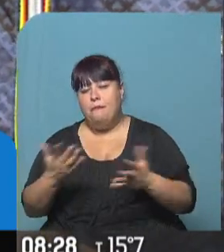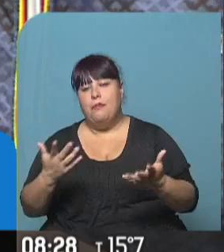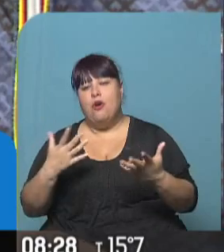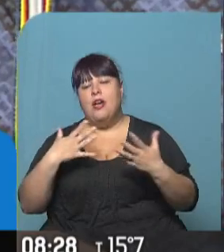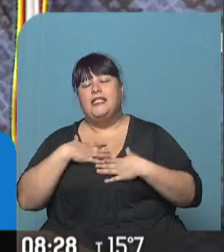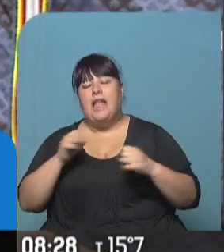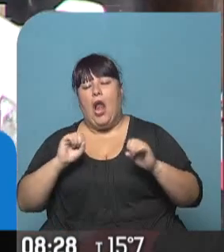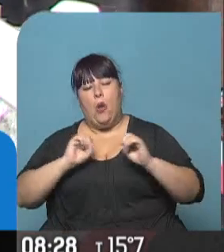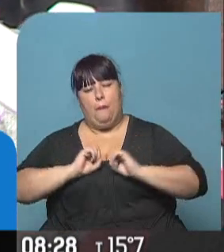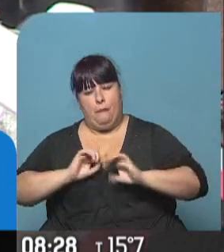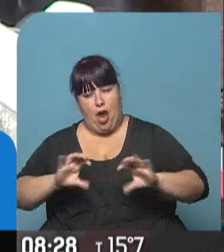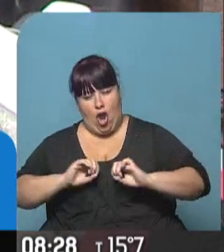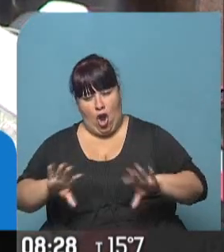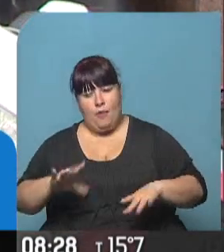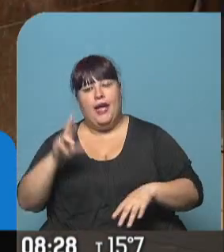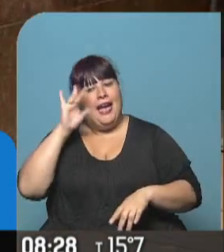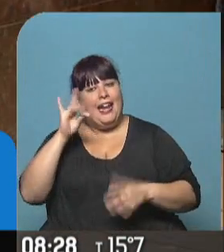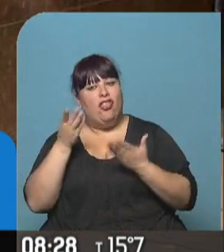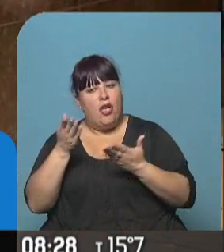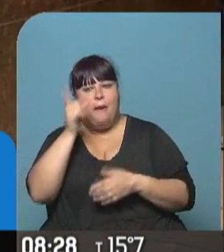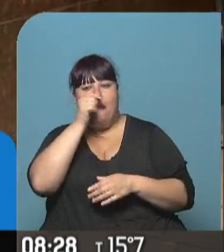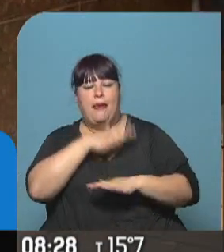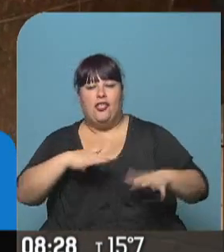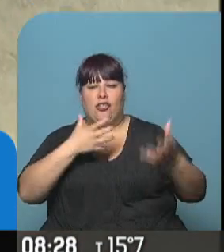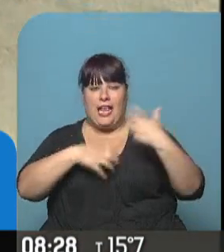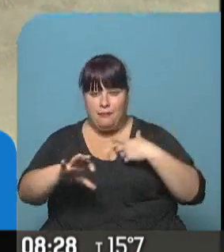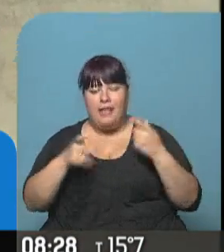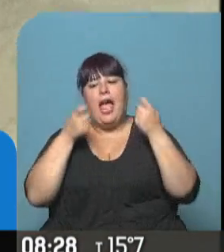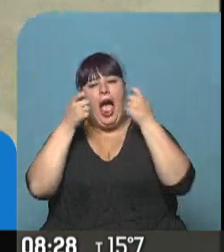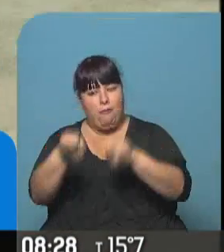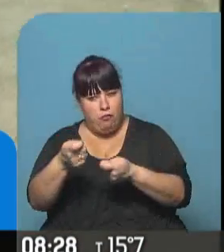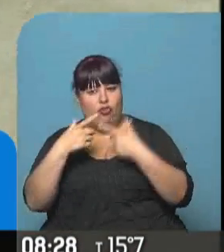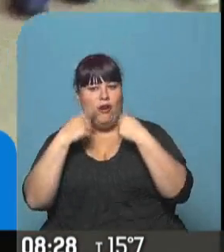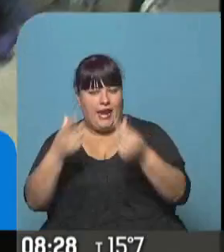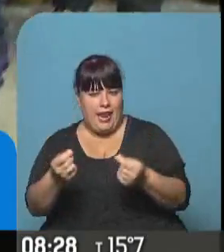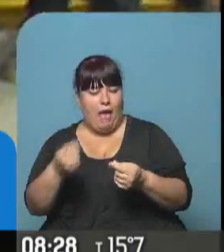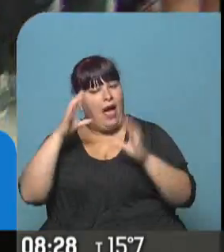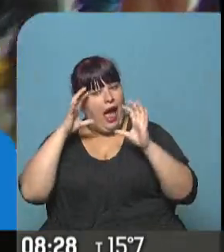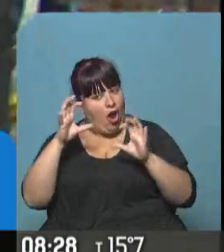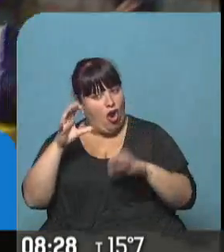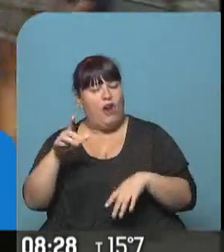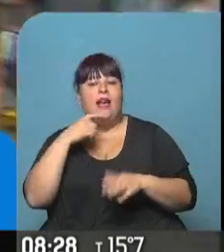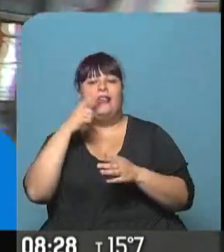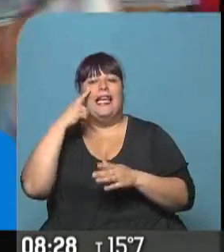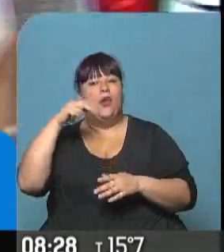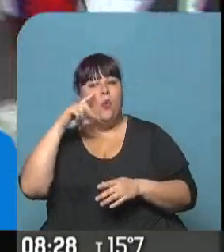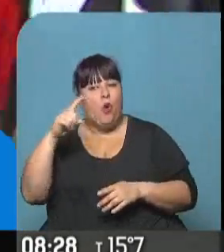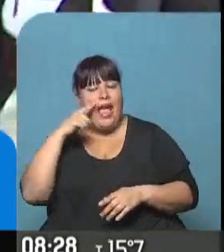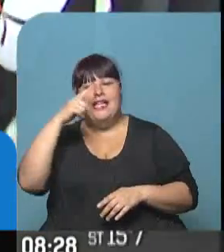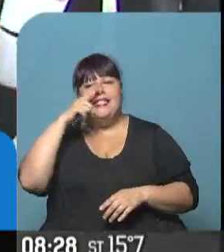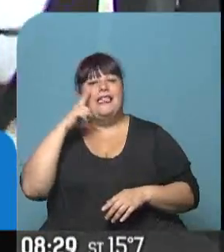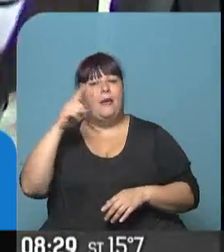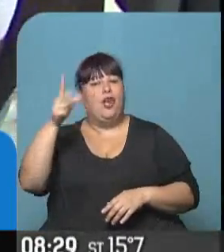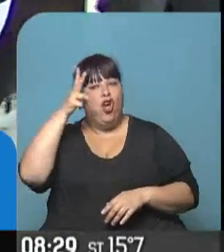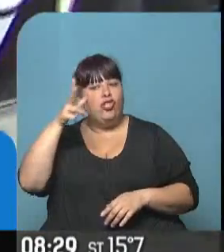cuadro se agrava red solidaria y padres de niños trasplantados acompañaron el reclamo recordaron que según el incucai siete